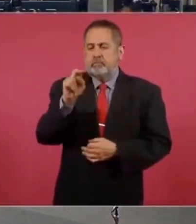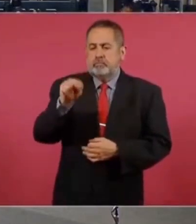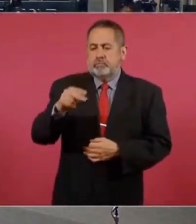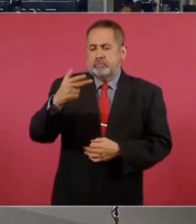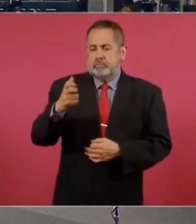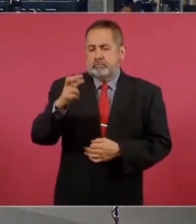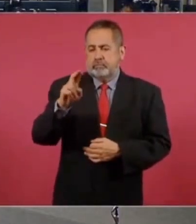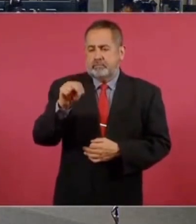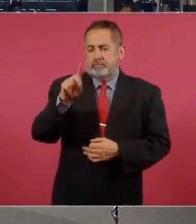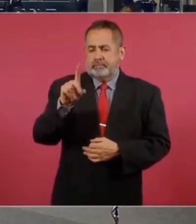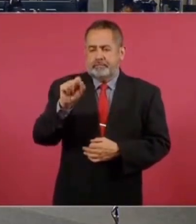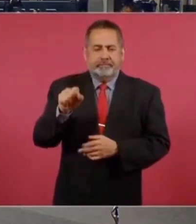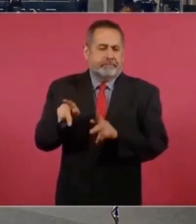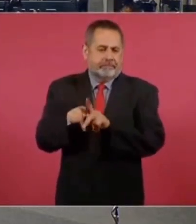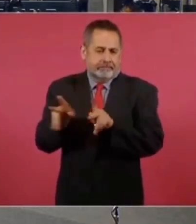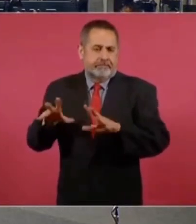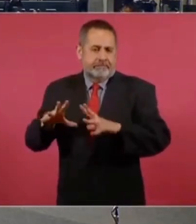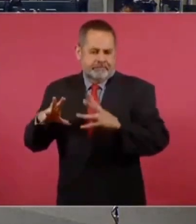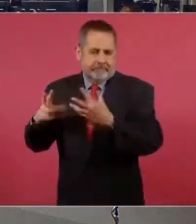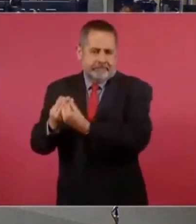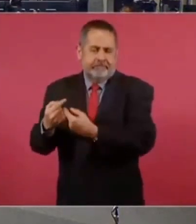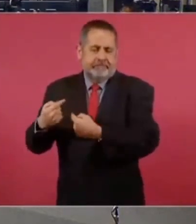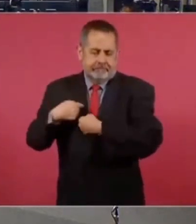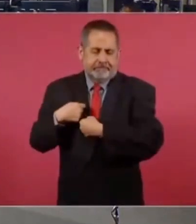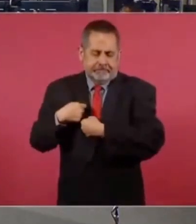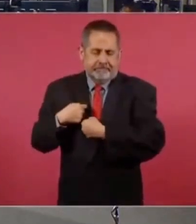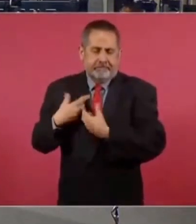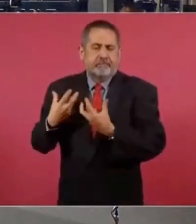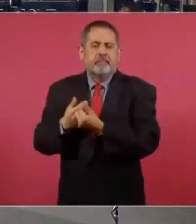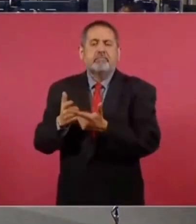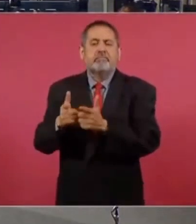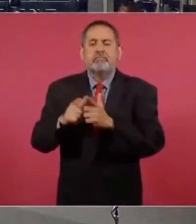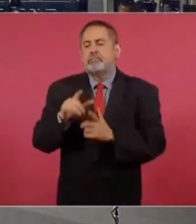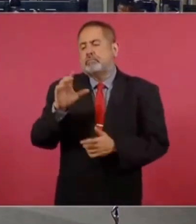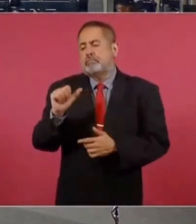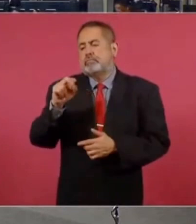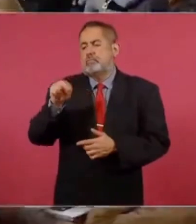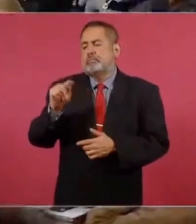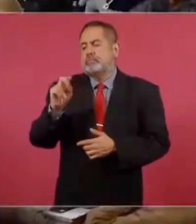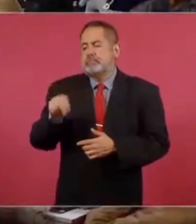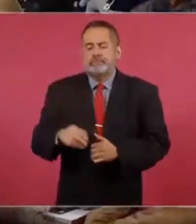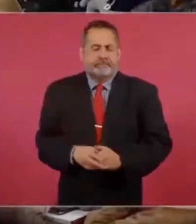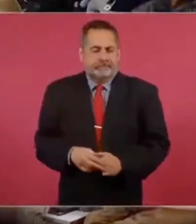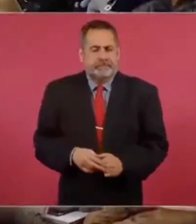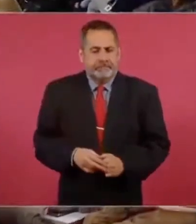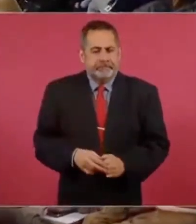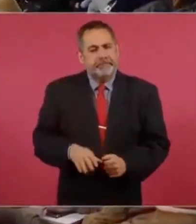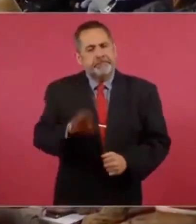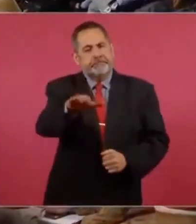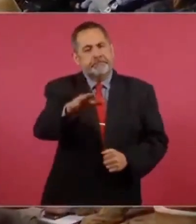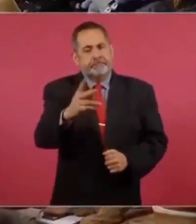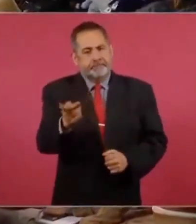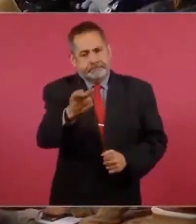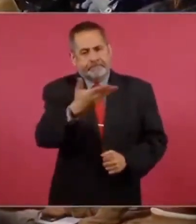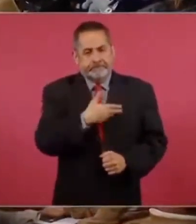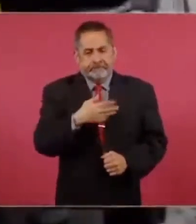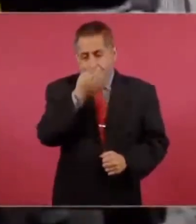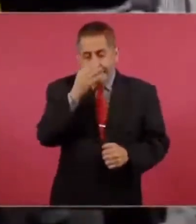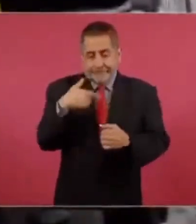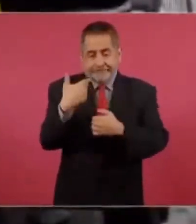Mendoza, del Grupo Cantón, Tabasco hoy, Campeche hoy y Quintana Roo hoy, del Grupo Cantón Norte. Señor presidente, pues estamos a